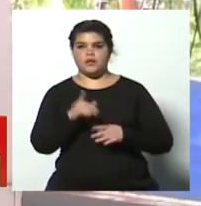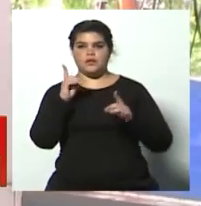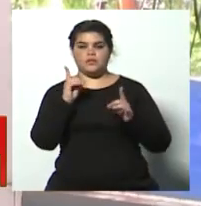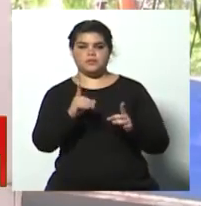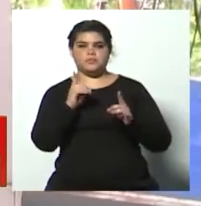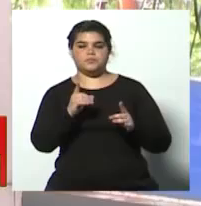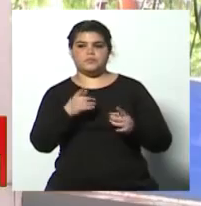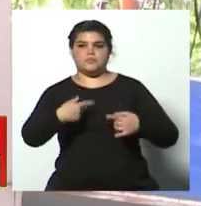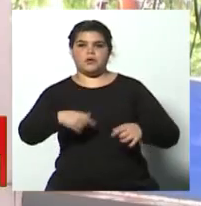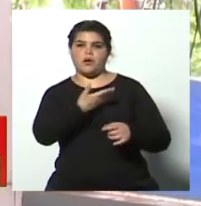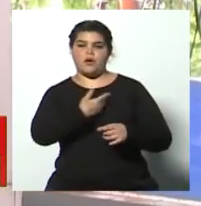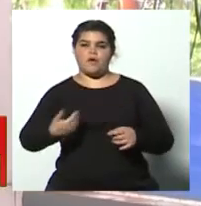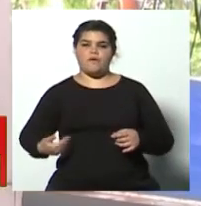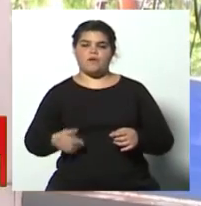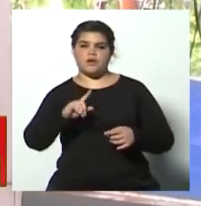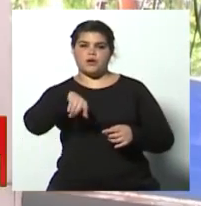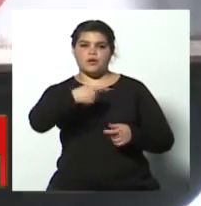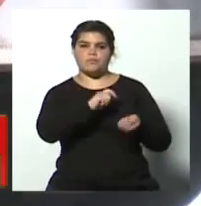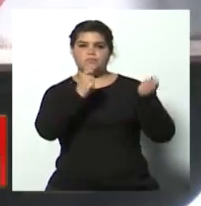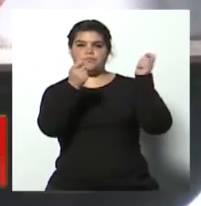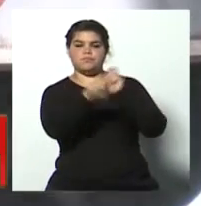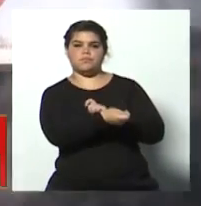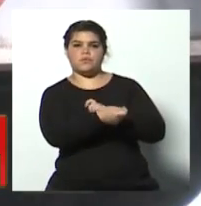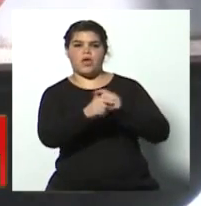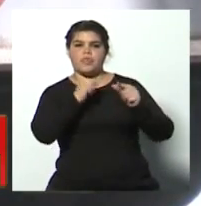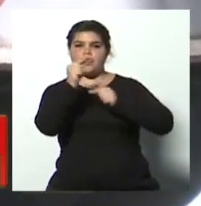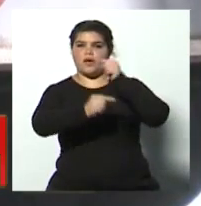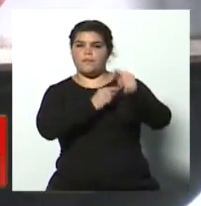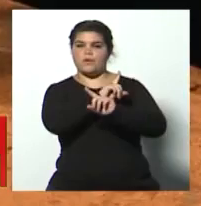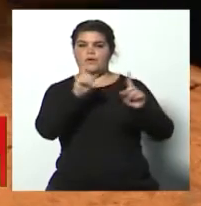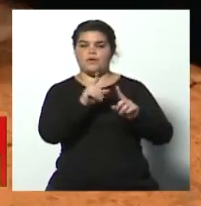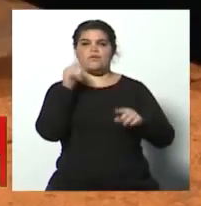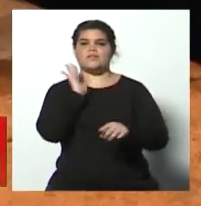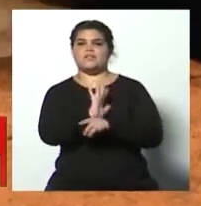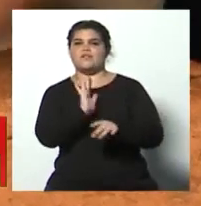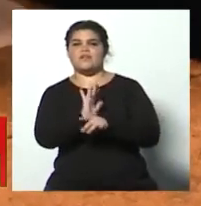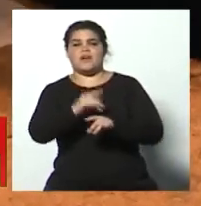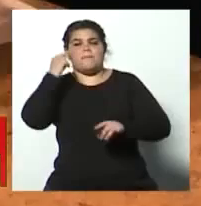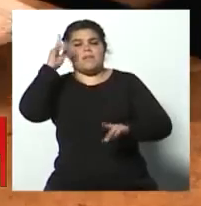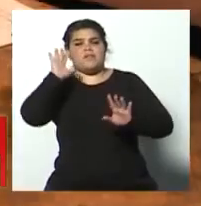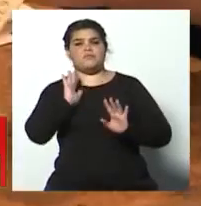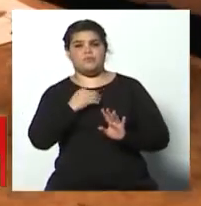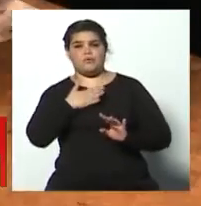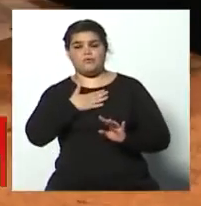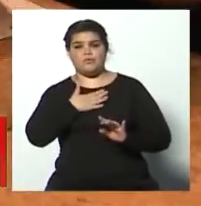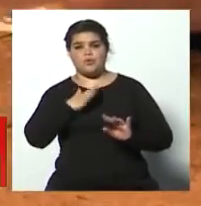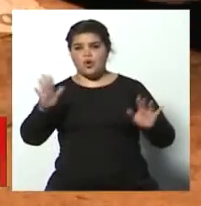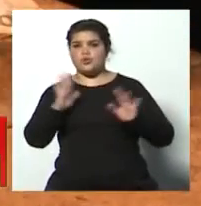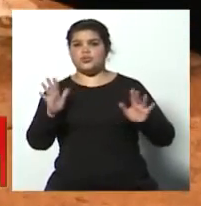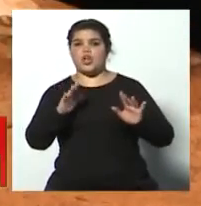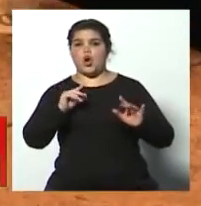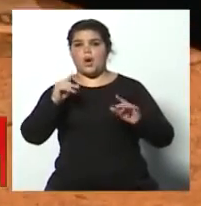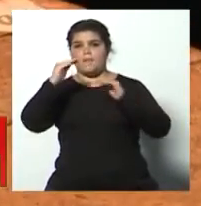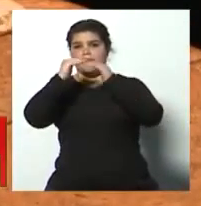los efectos que busca el próximo gobierno, no va a ser gradual, va a ser en shock. Eso es lo que yo creo. Y lo malo,